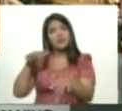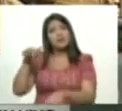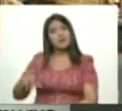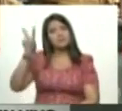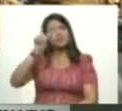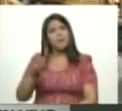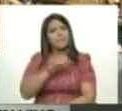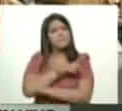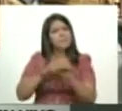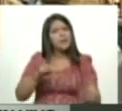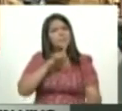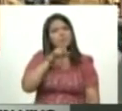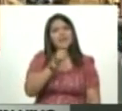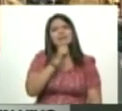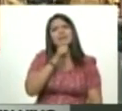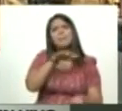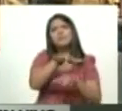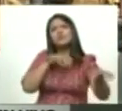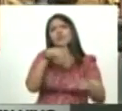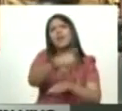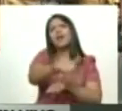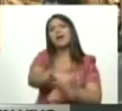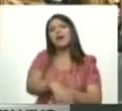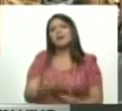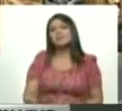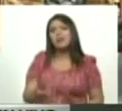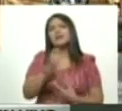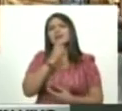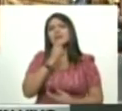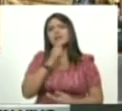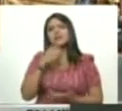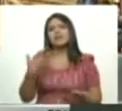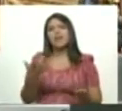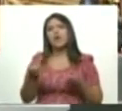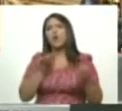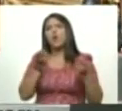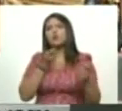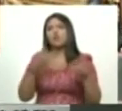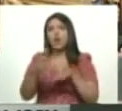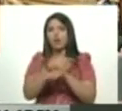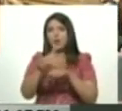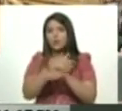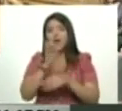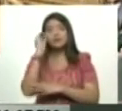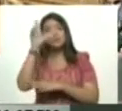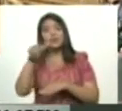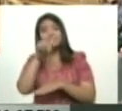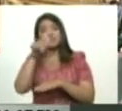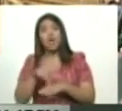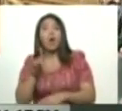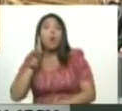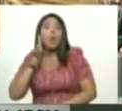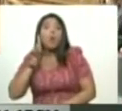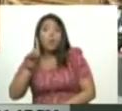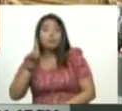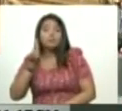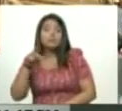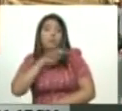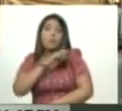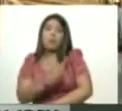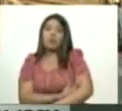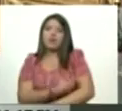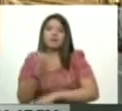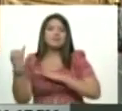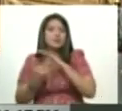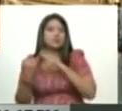que preguntarse quién es mayoría en la calle y quién ostenta el poder en el gobierno. La Asamblea Nacional es solo uno de los cinco poderes